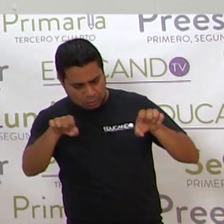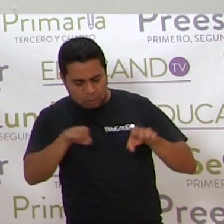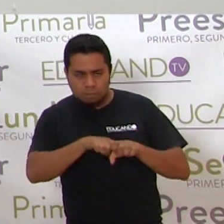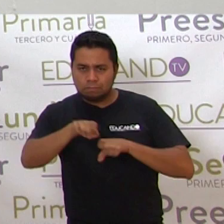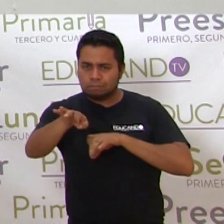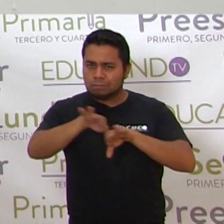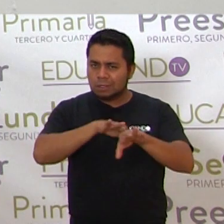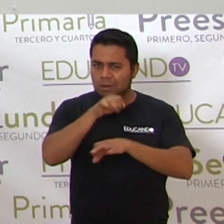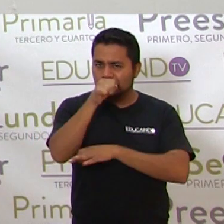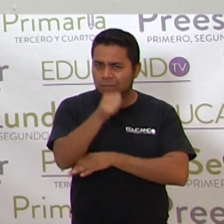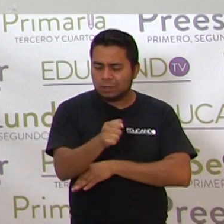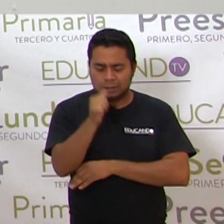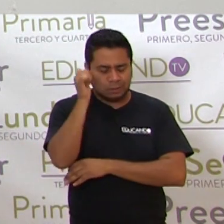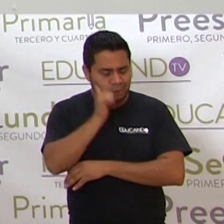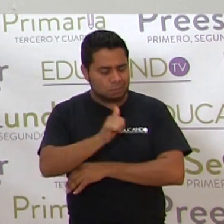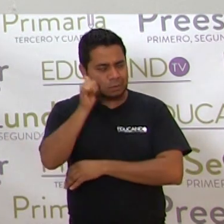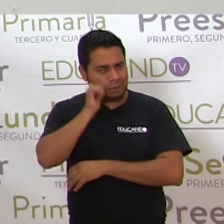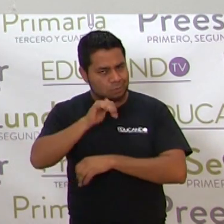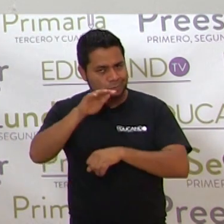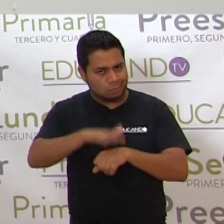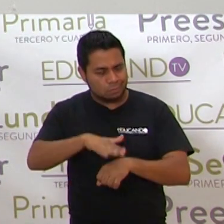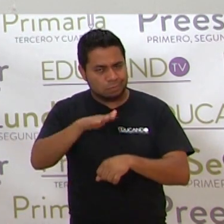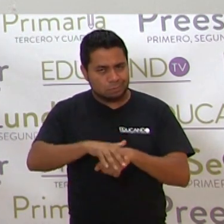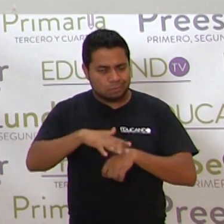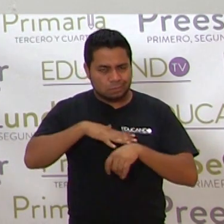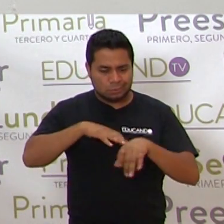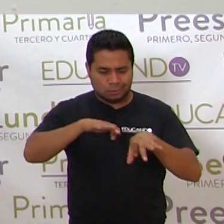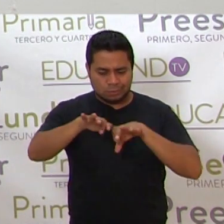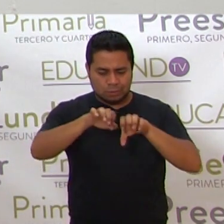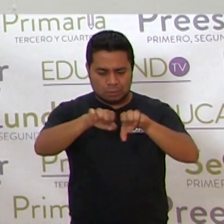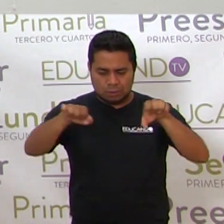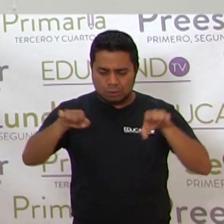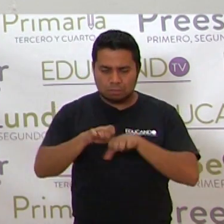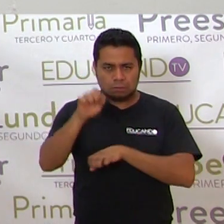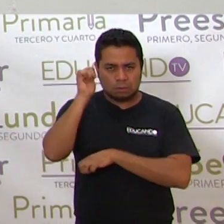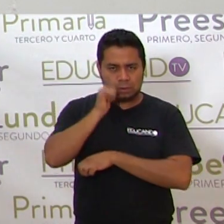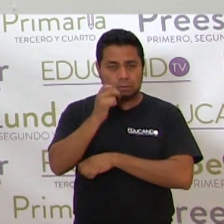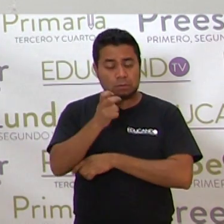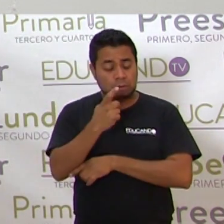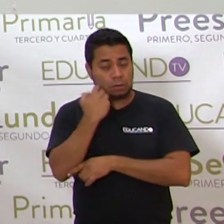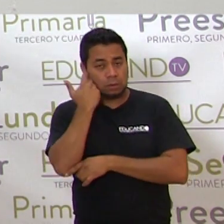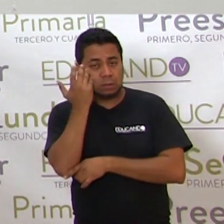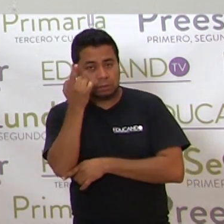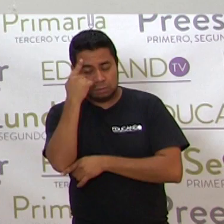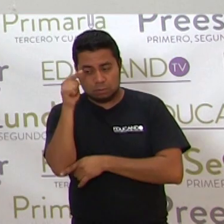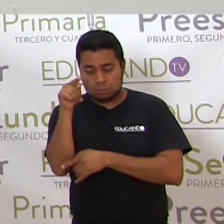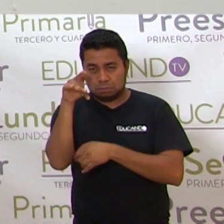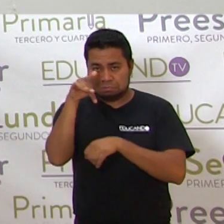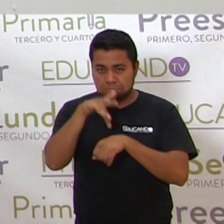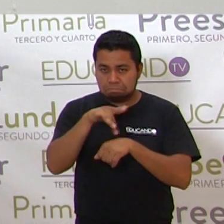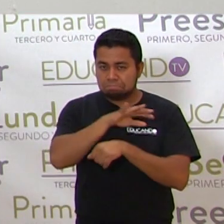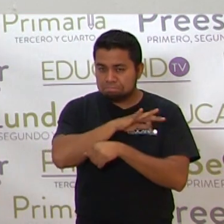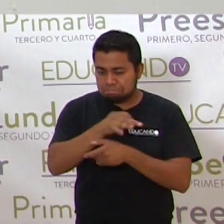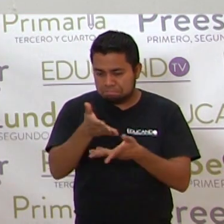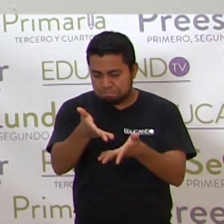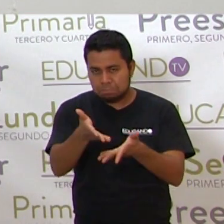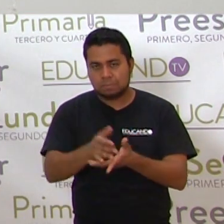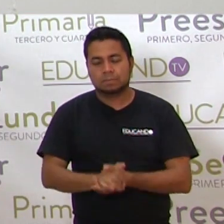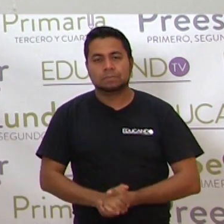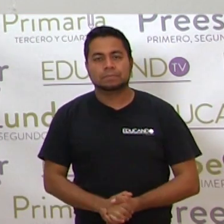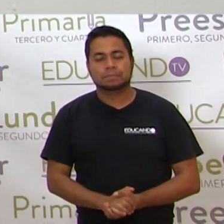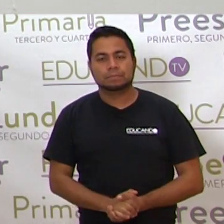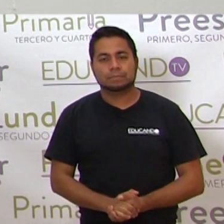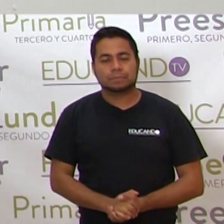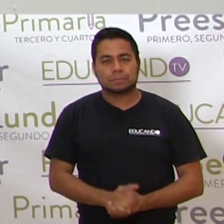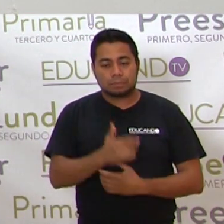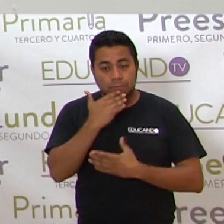niñas. Todo el tiempo vamos a hacer trabajo en equipo, es por ello que te invito a que tú lo realices. Muy bien, en esta